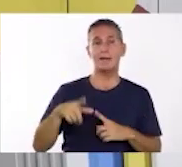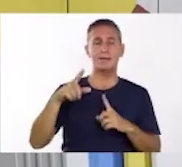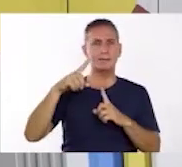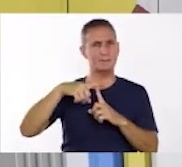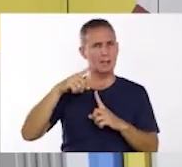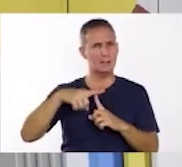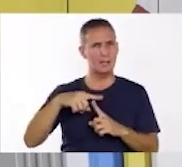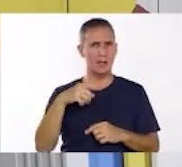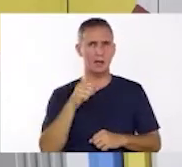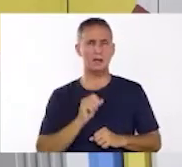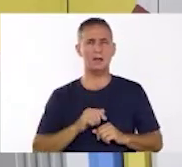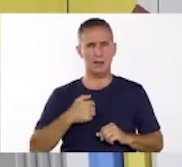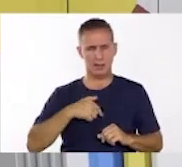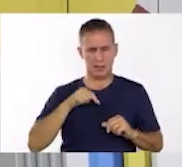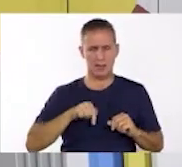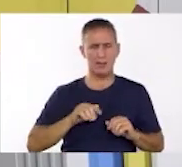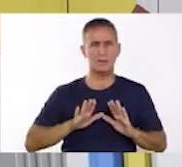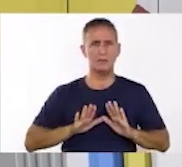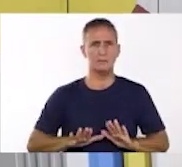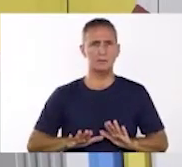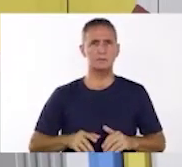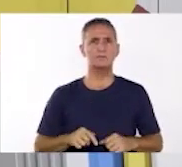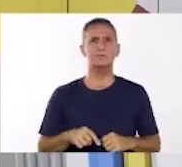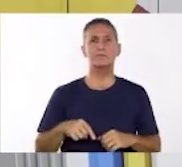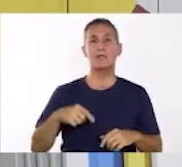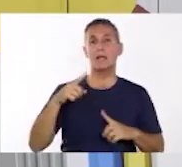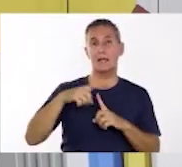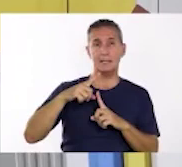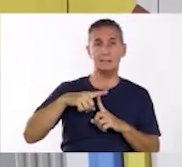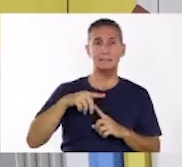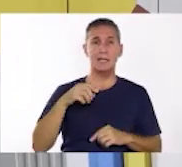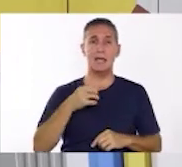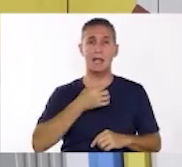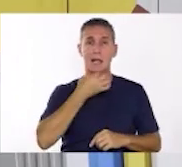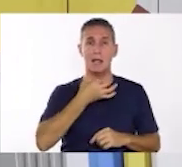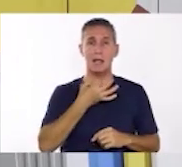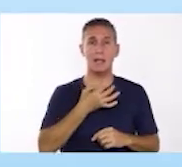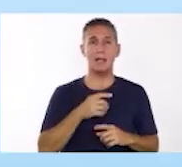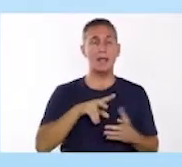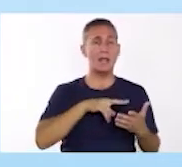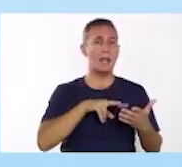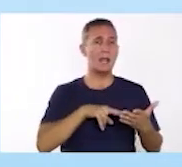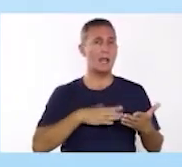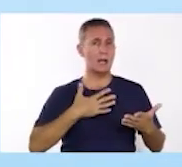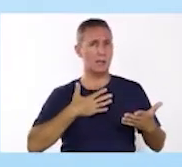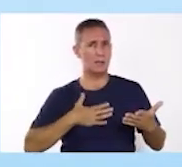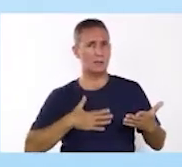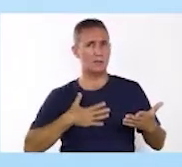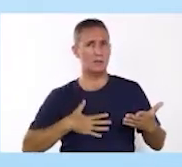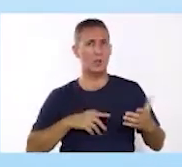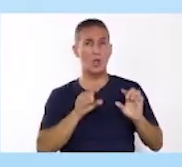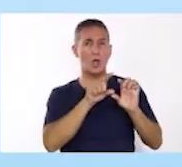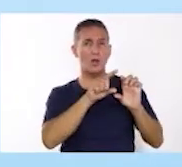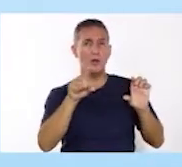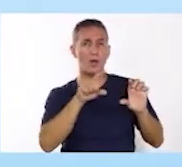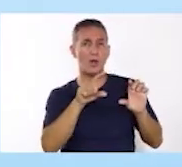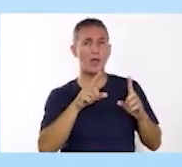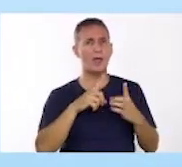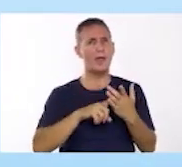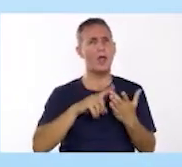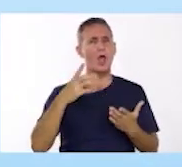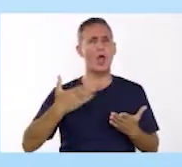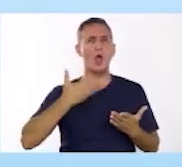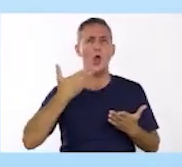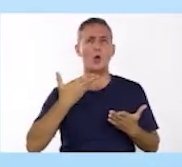aquí sí me voy a detener. La actividad dice: lee detenidamente el siguiente fragmento